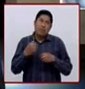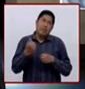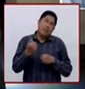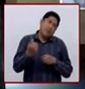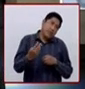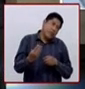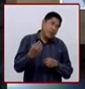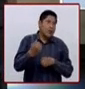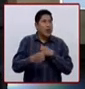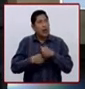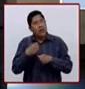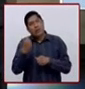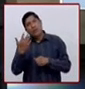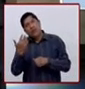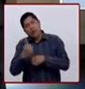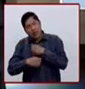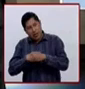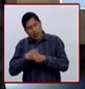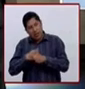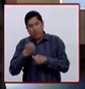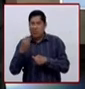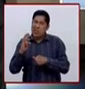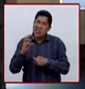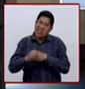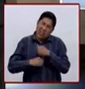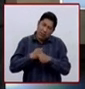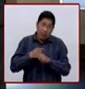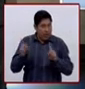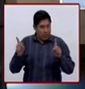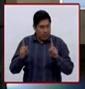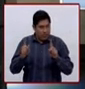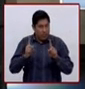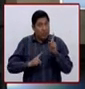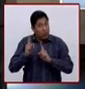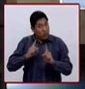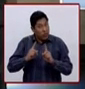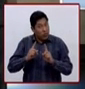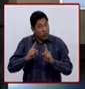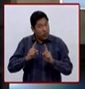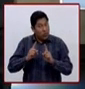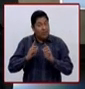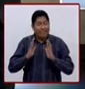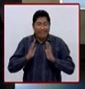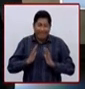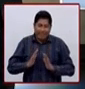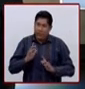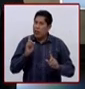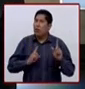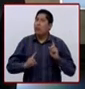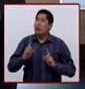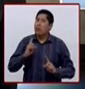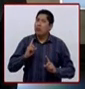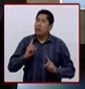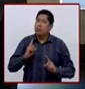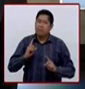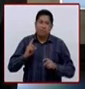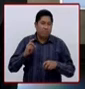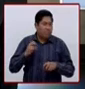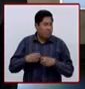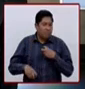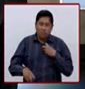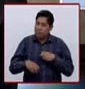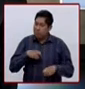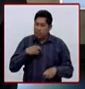tan difícil. Algunos la pasan tranquilos, pero como el caso que les voy a traer ahora, que ha ocurrido en la Ciudad del Alto,